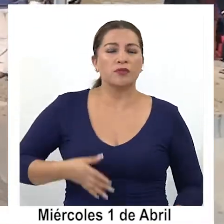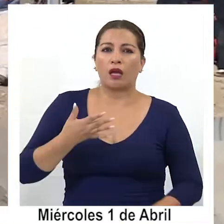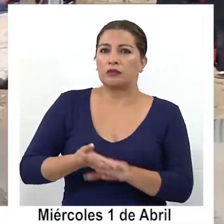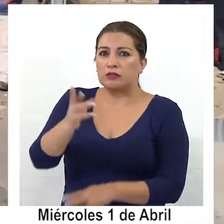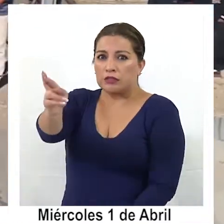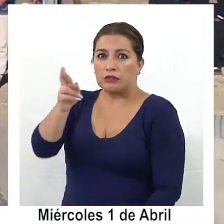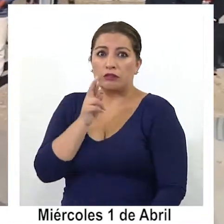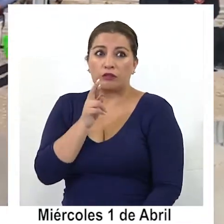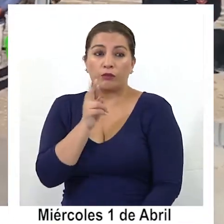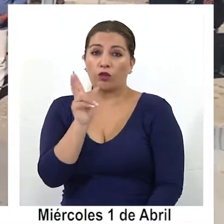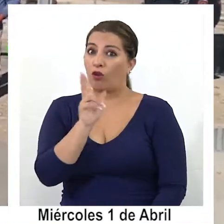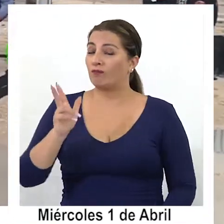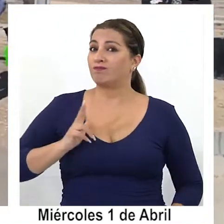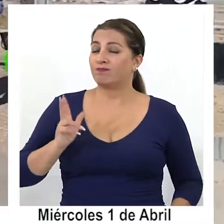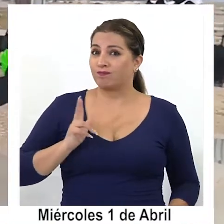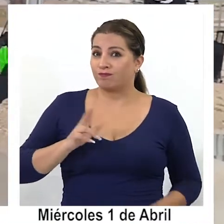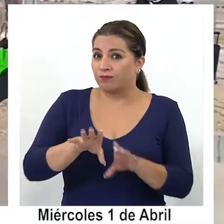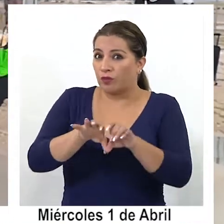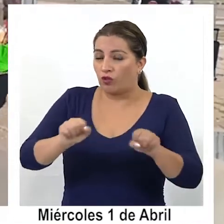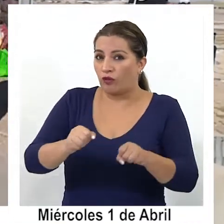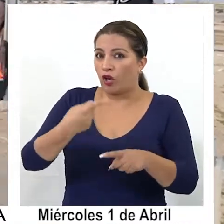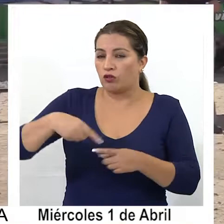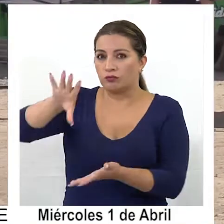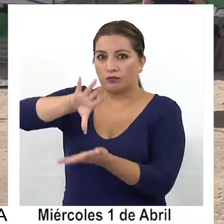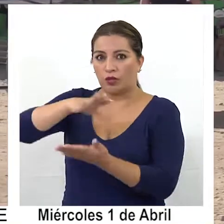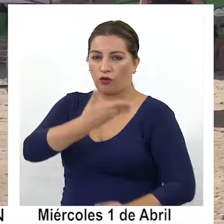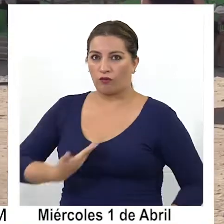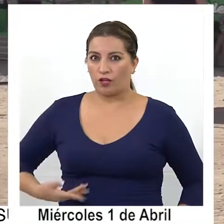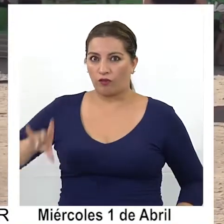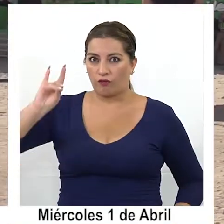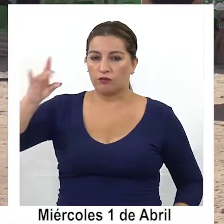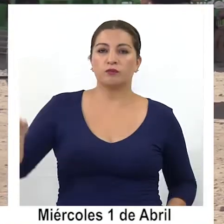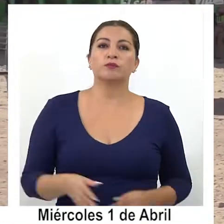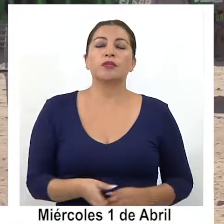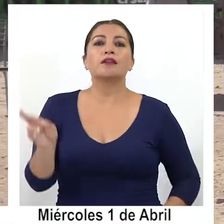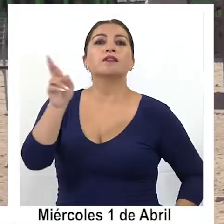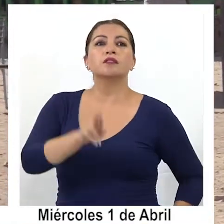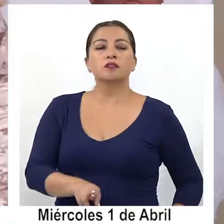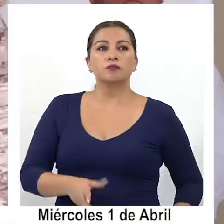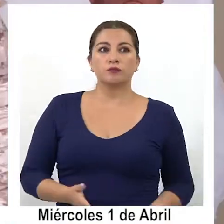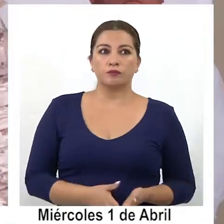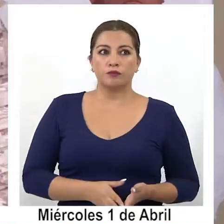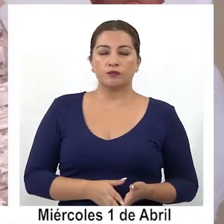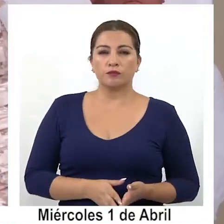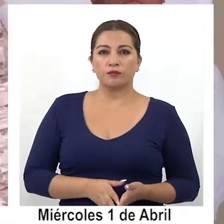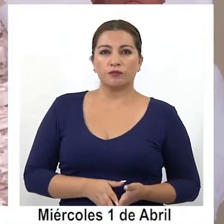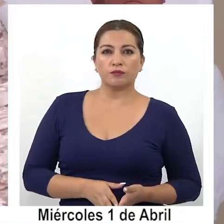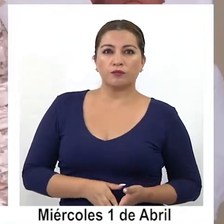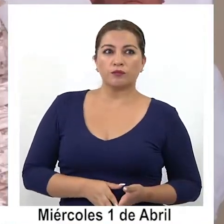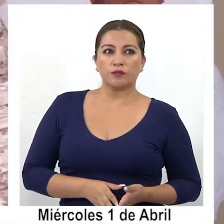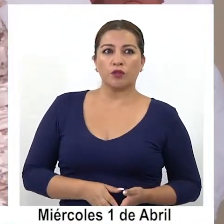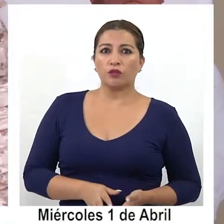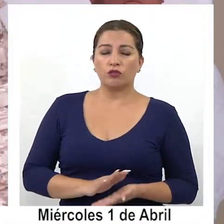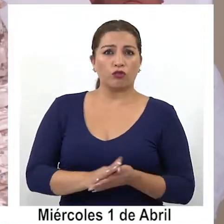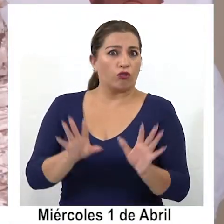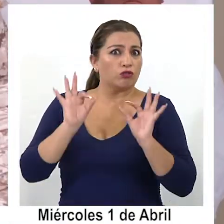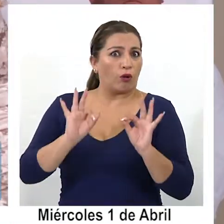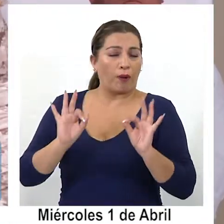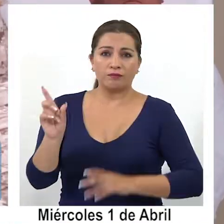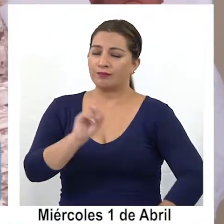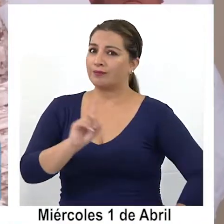respuestas no oficiales del gobierno altiplánico. Insisto, no han sido a nivel de los canales normales y